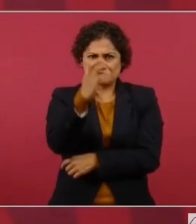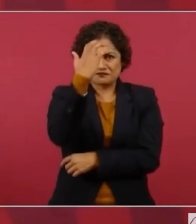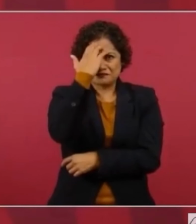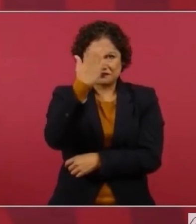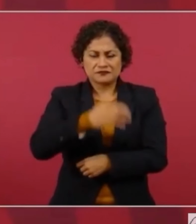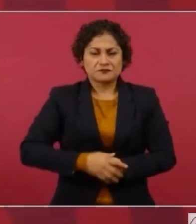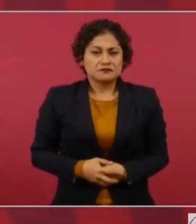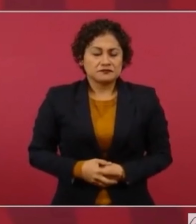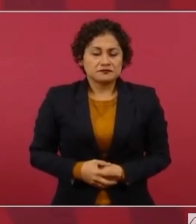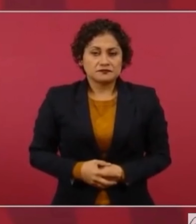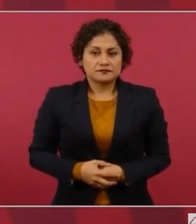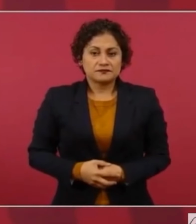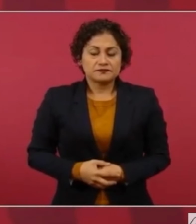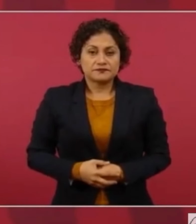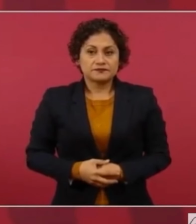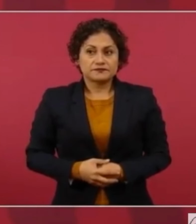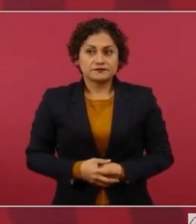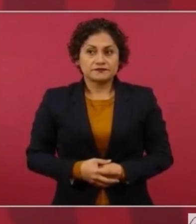Y